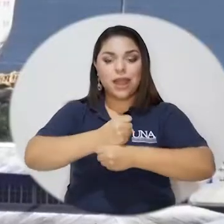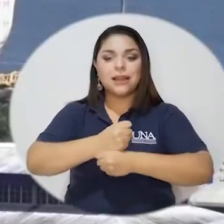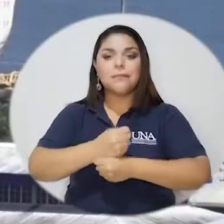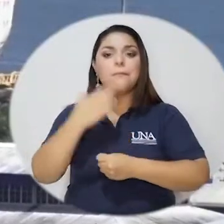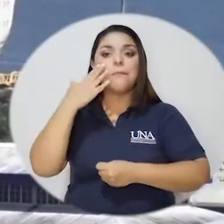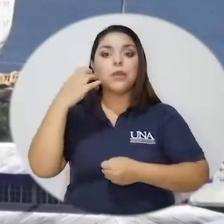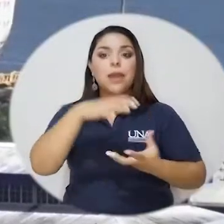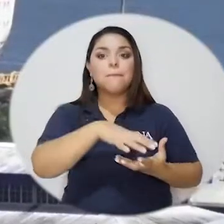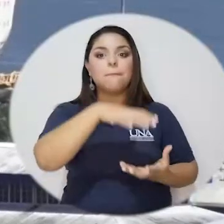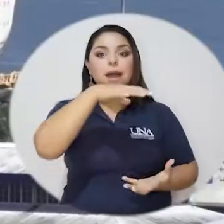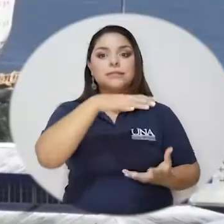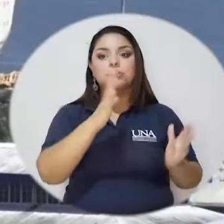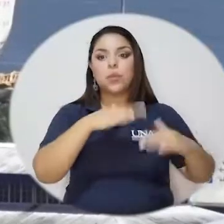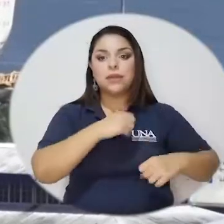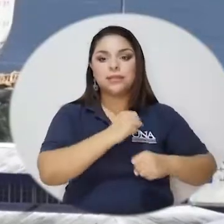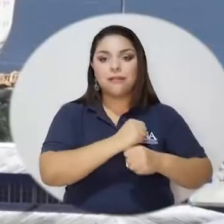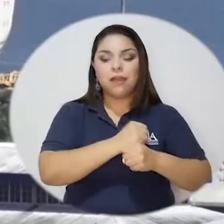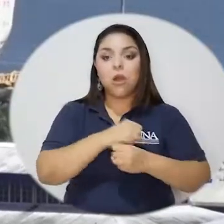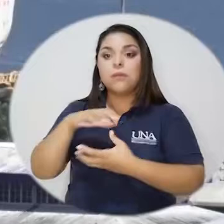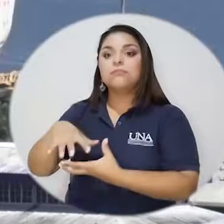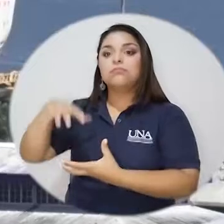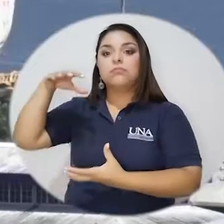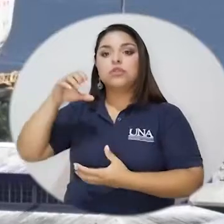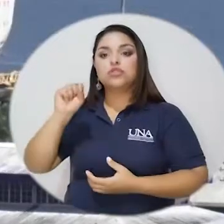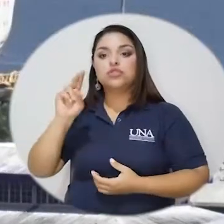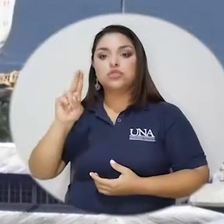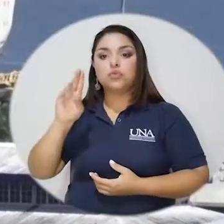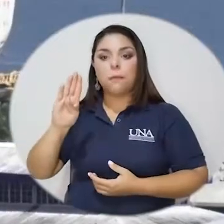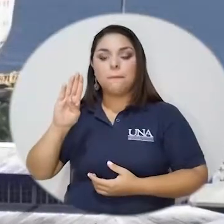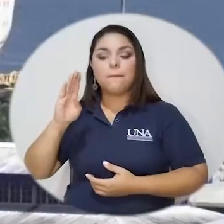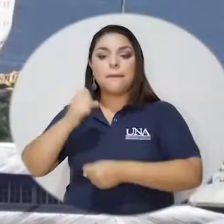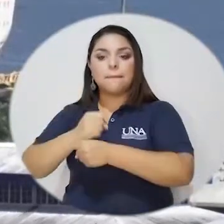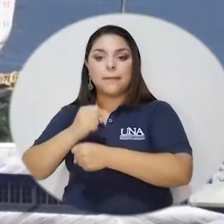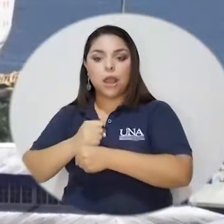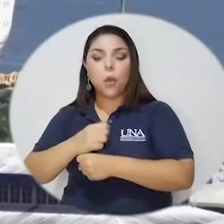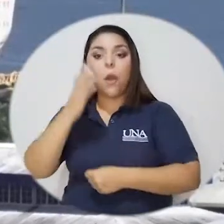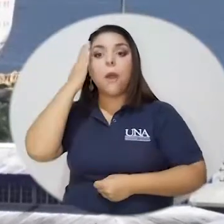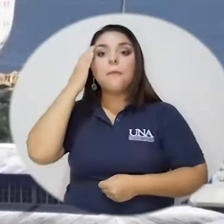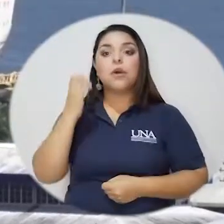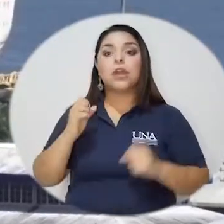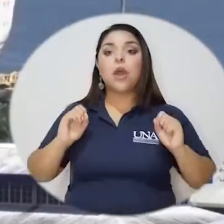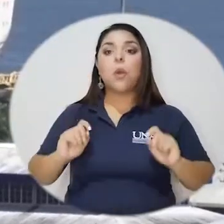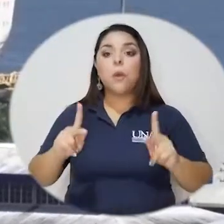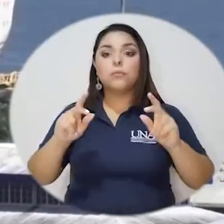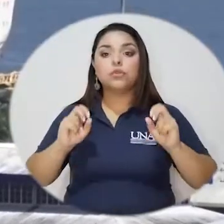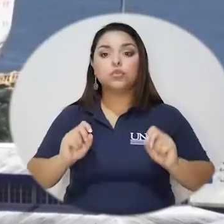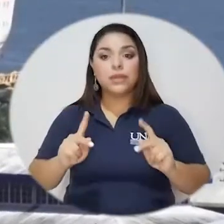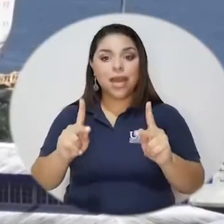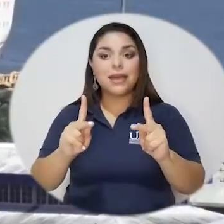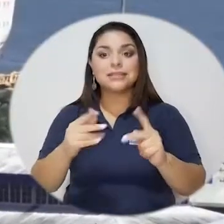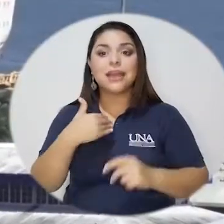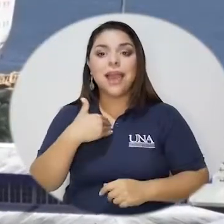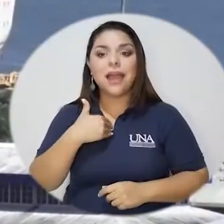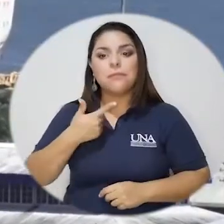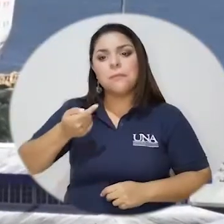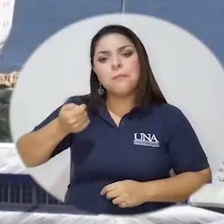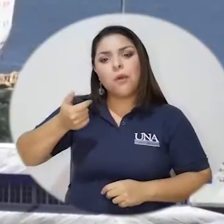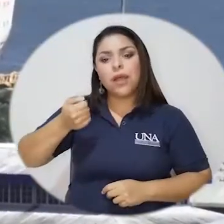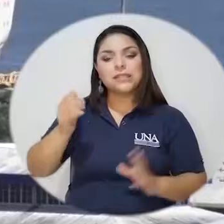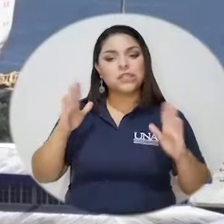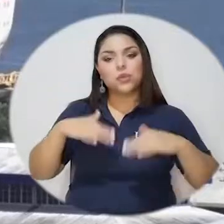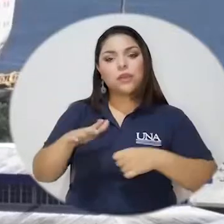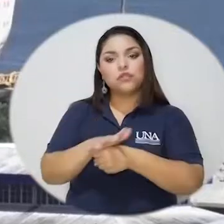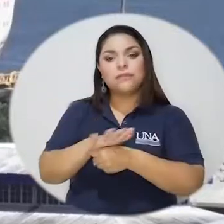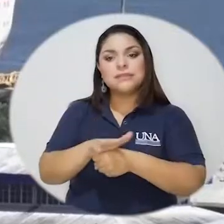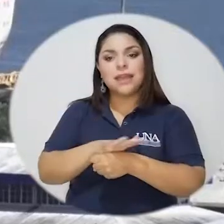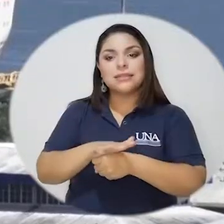es que aumenta el desempleo y aumenta el subempleo, porque las oportunidades que se generan son muy pocas